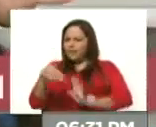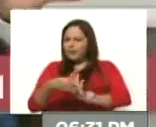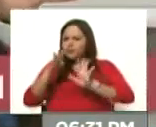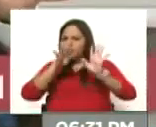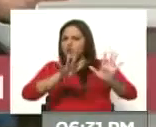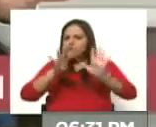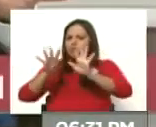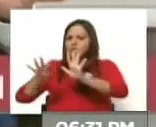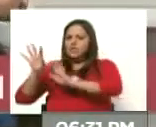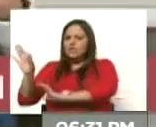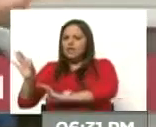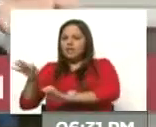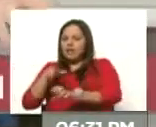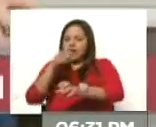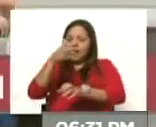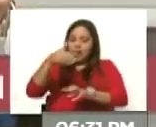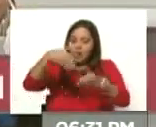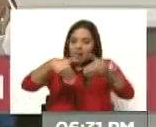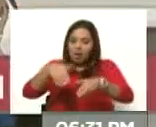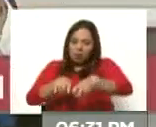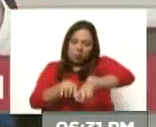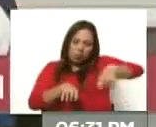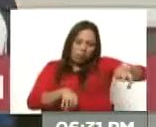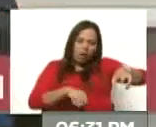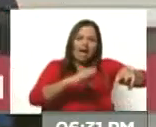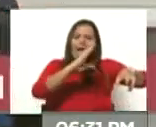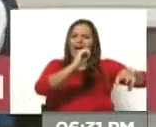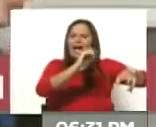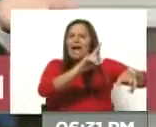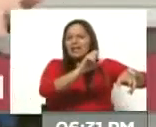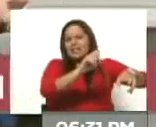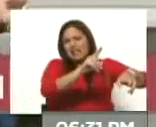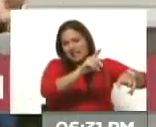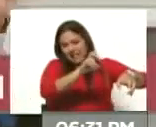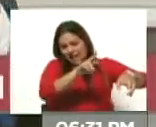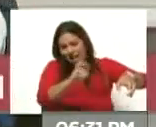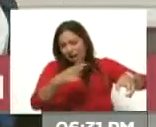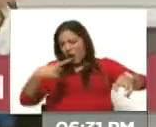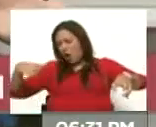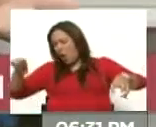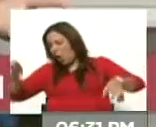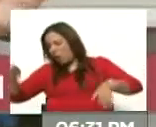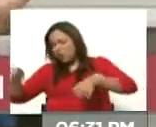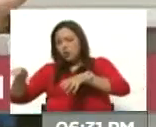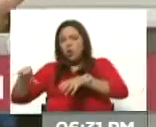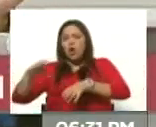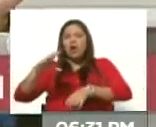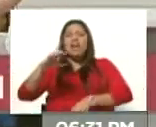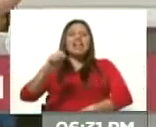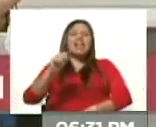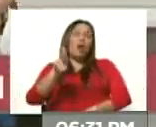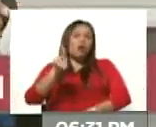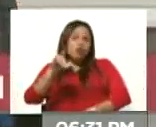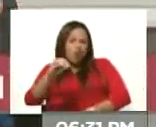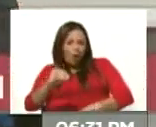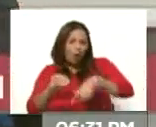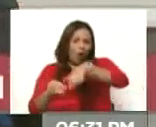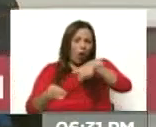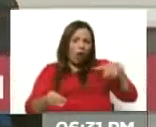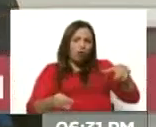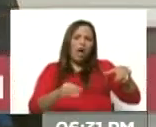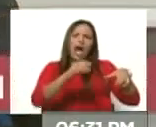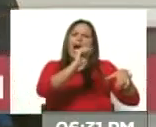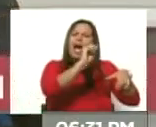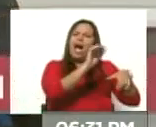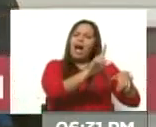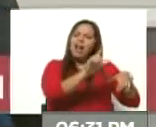dividió en muchas fracciones caldera andrés velásquez claudio fermín y alfaro 0 creo que en este momento o como